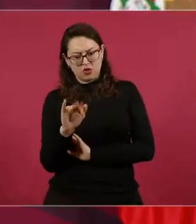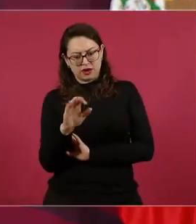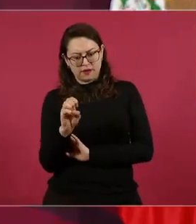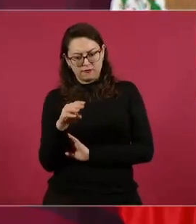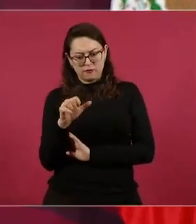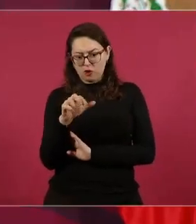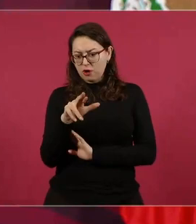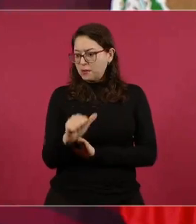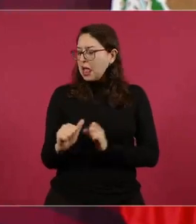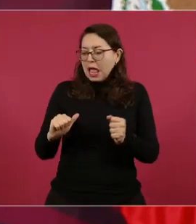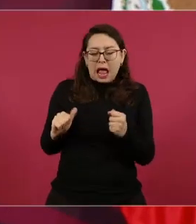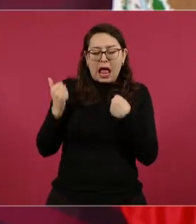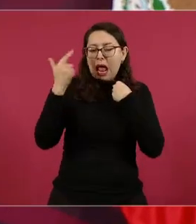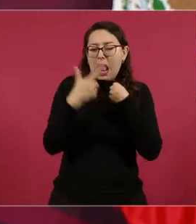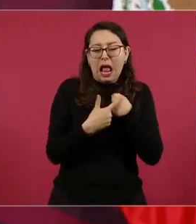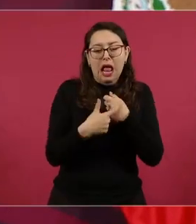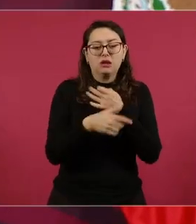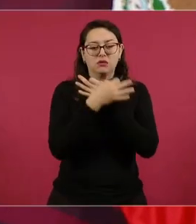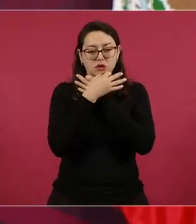¿El periódico Reforma?